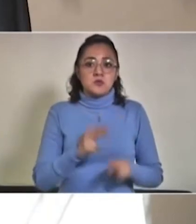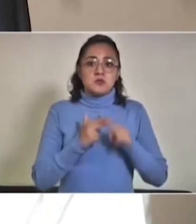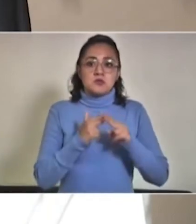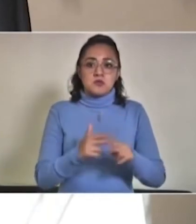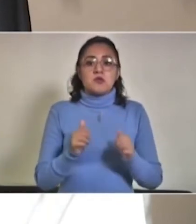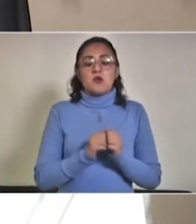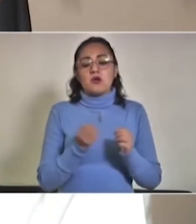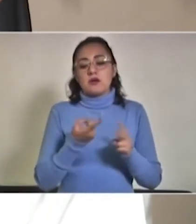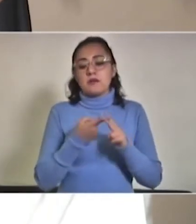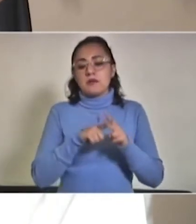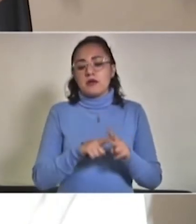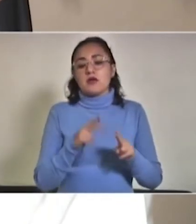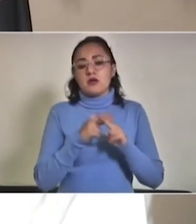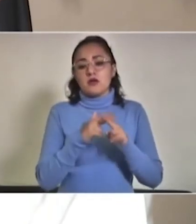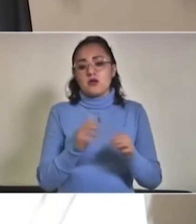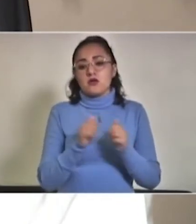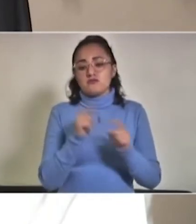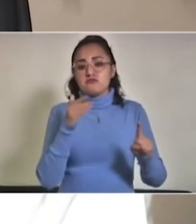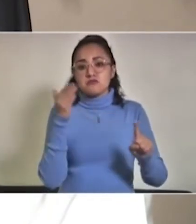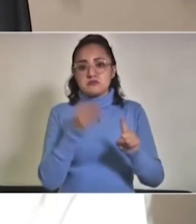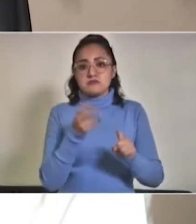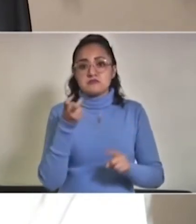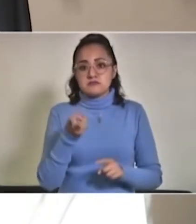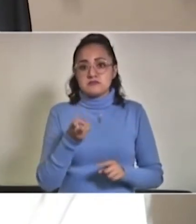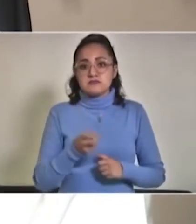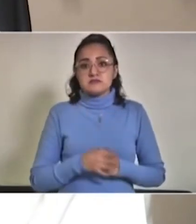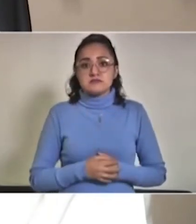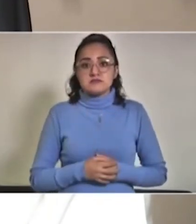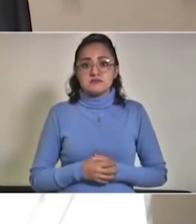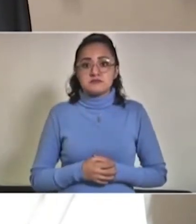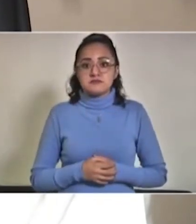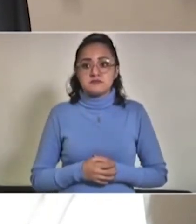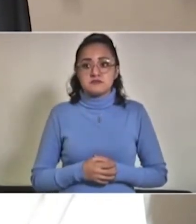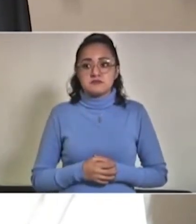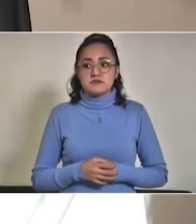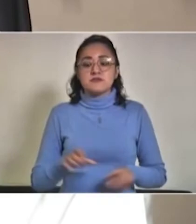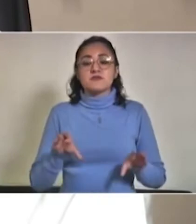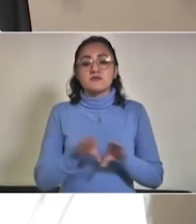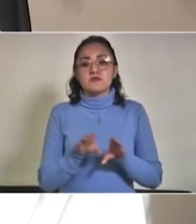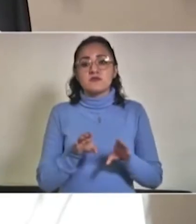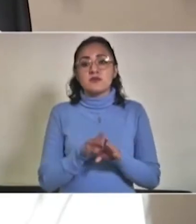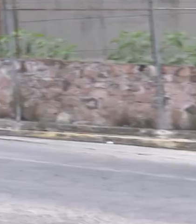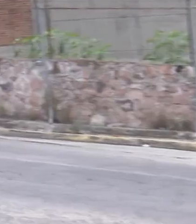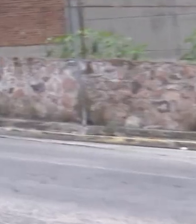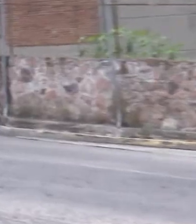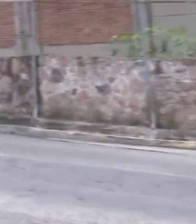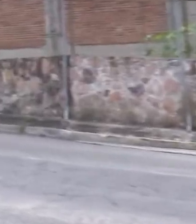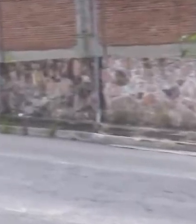cumplir o empezar a cumplir sus objetivos de